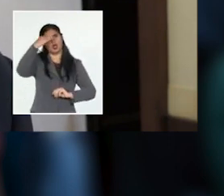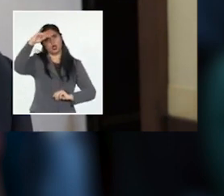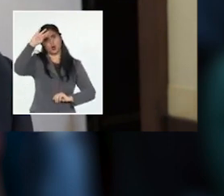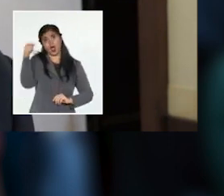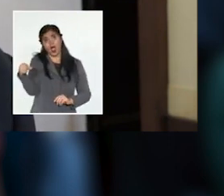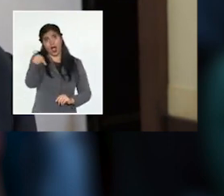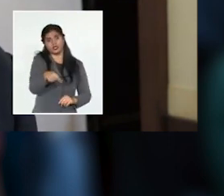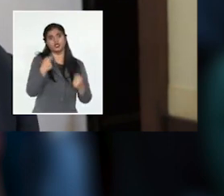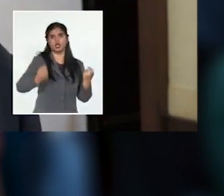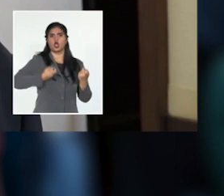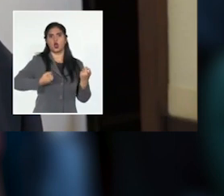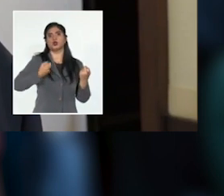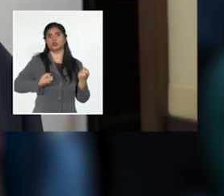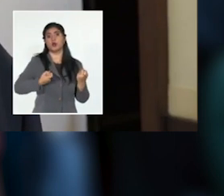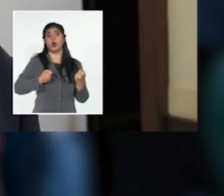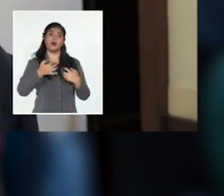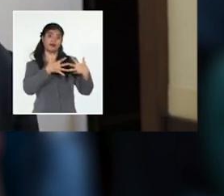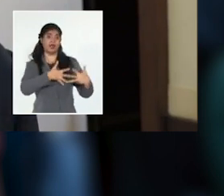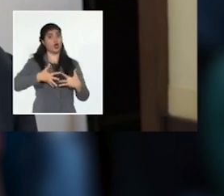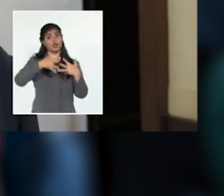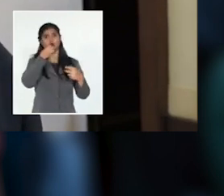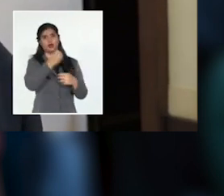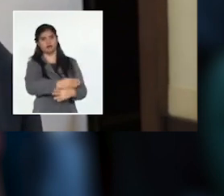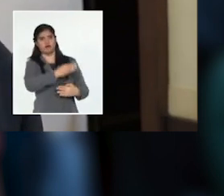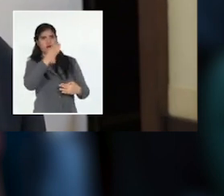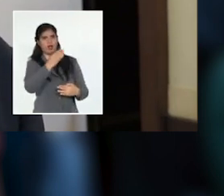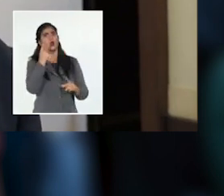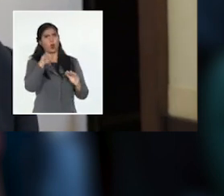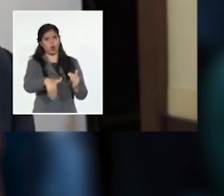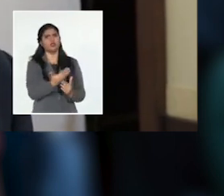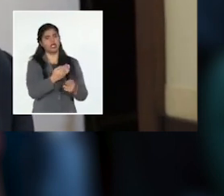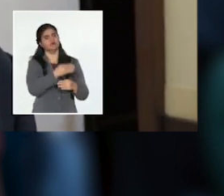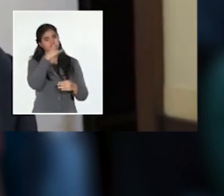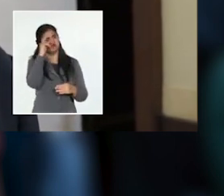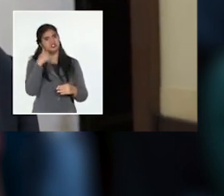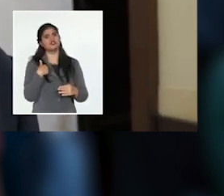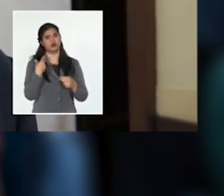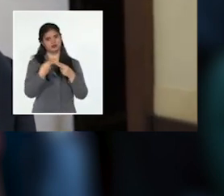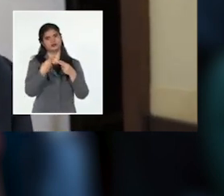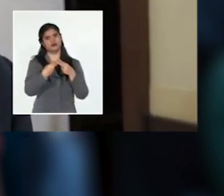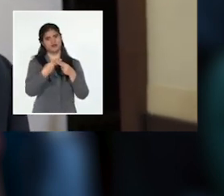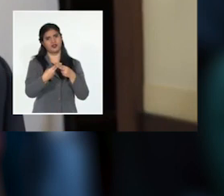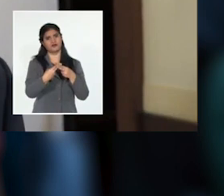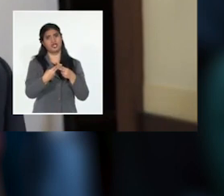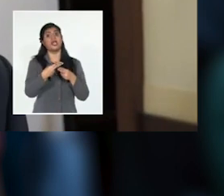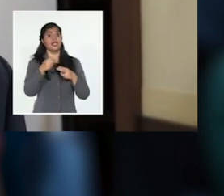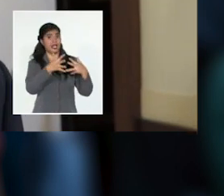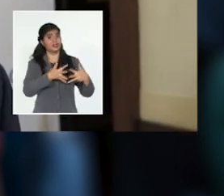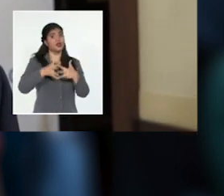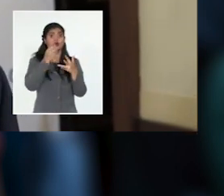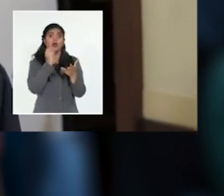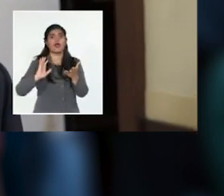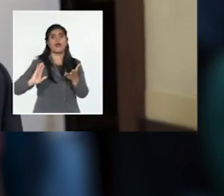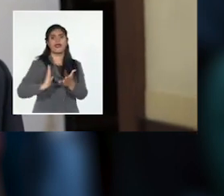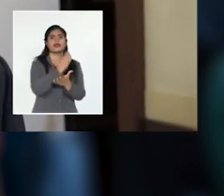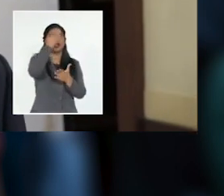contra el bloqueo. Más temprano que tarde se va a caer y hay que sacar a Cuba de la lista de países terroristas. Y la